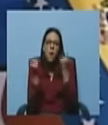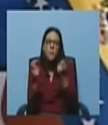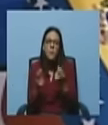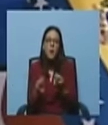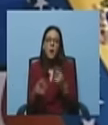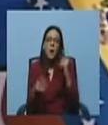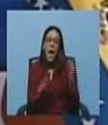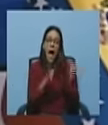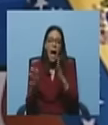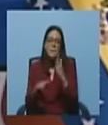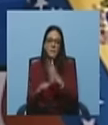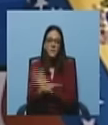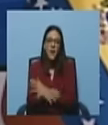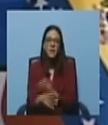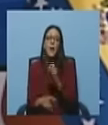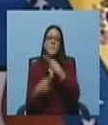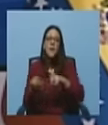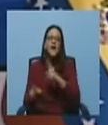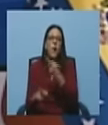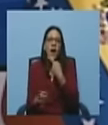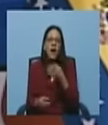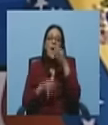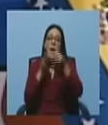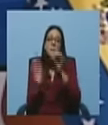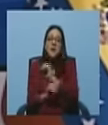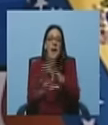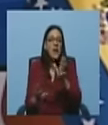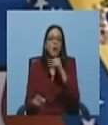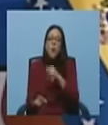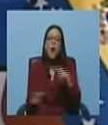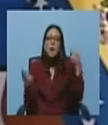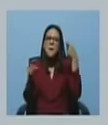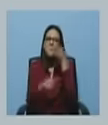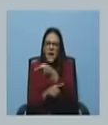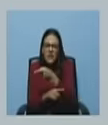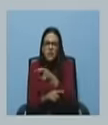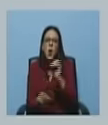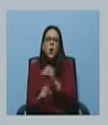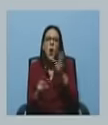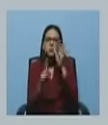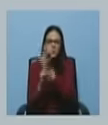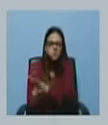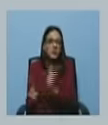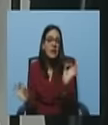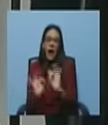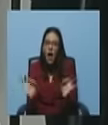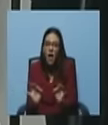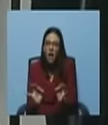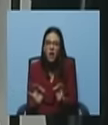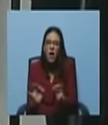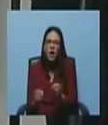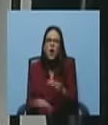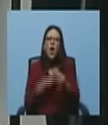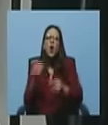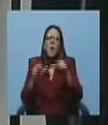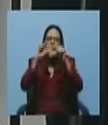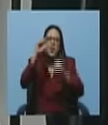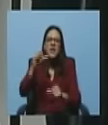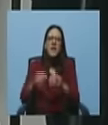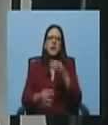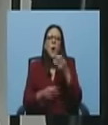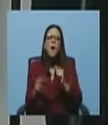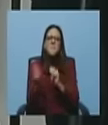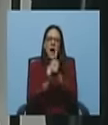señor declara libre de apremio, sin ningún tipo de presiones, de cómo se desarrollaban las